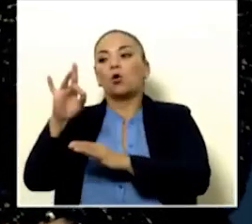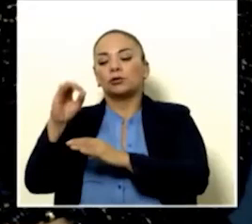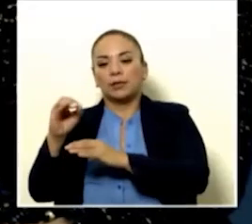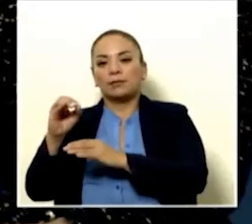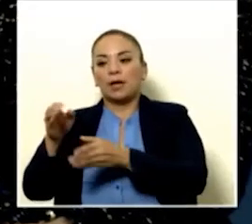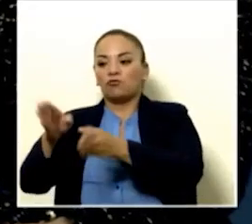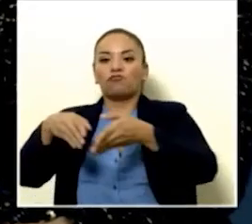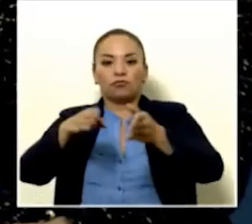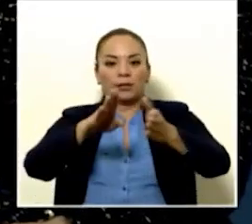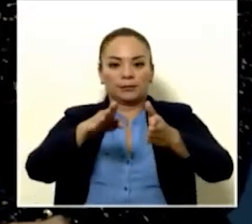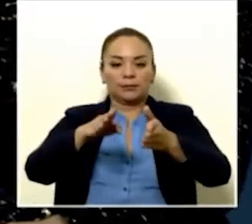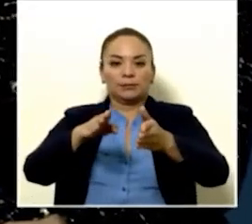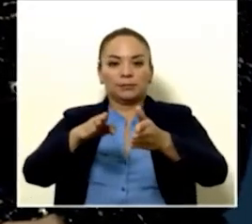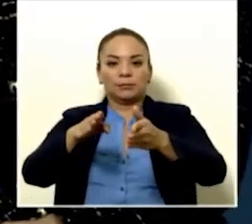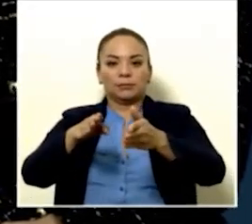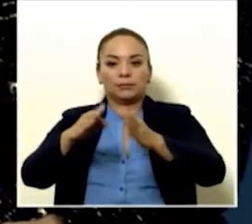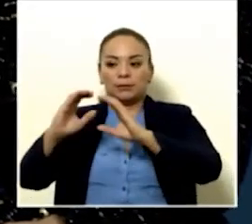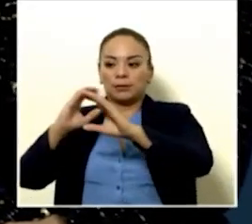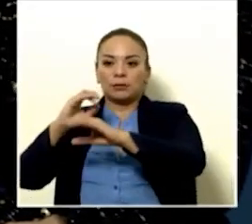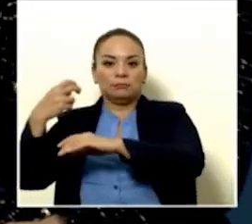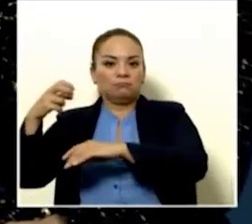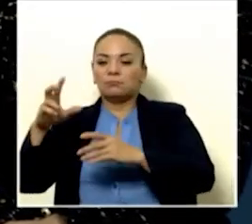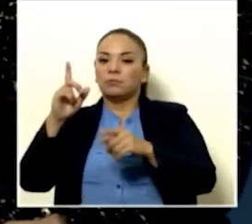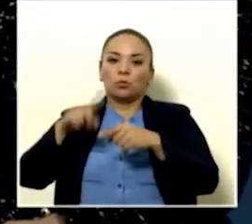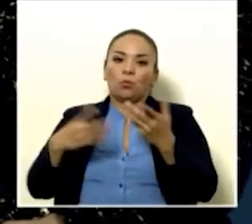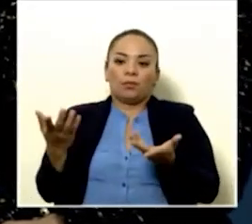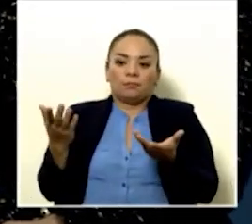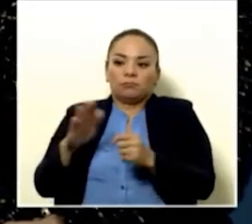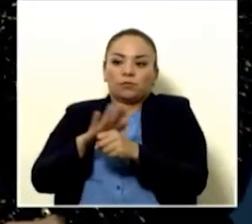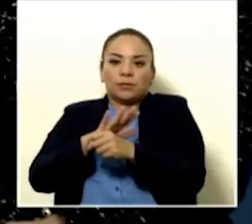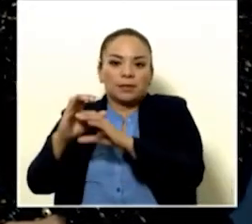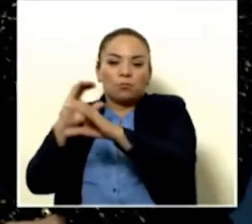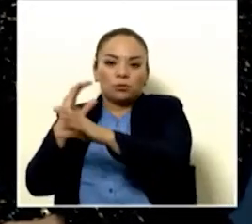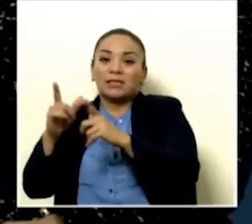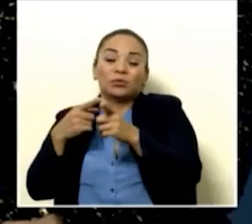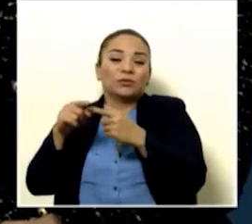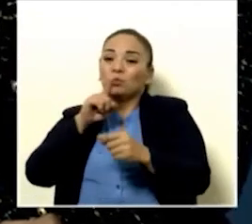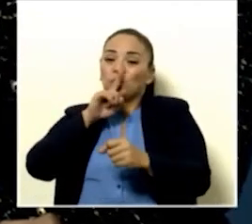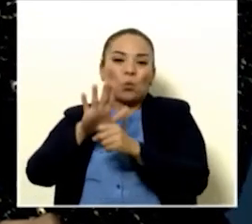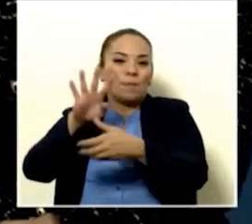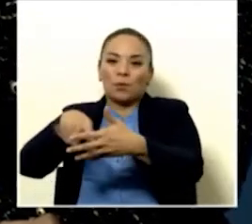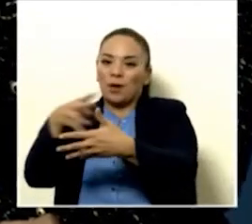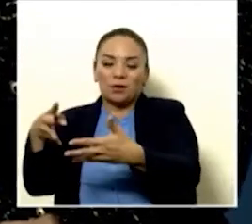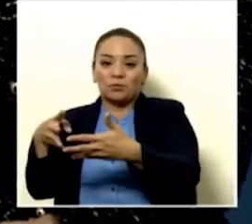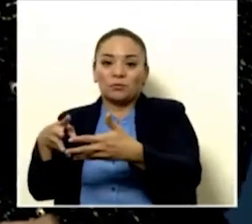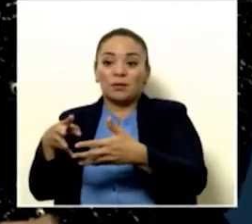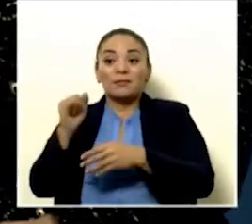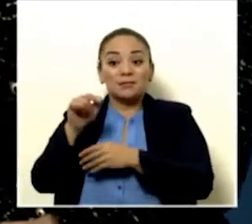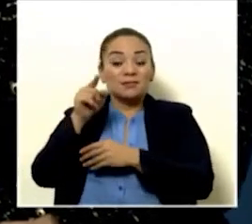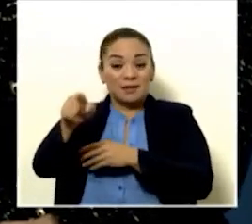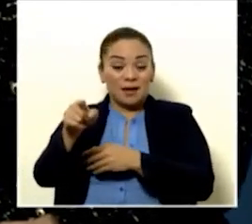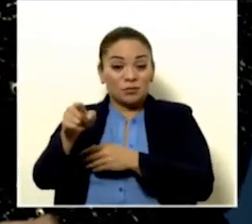de transporte público que se van a quedar sin la cantidad suficiente de autobuses, van a entrar en incumplimiento y si eso llega a oídos